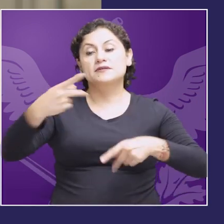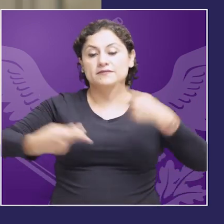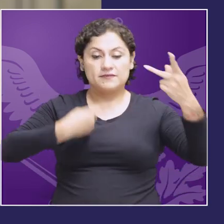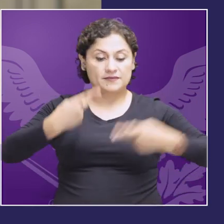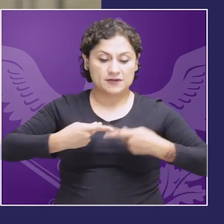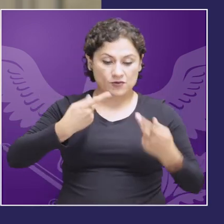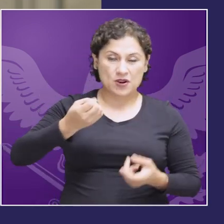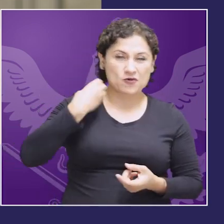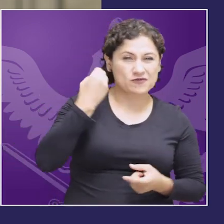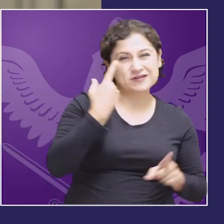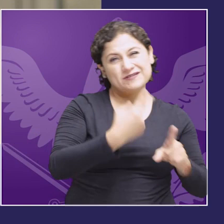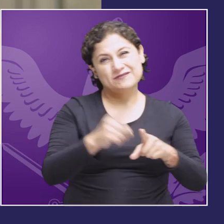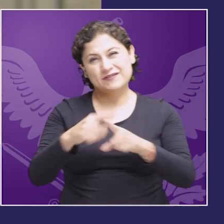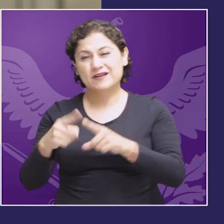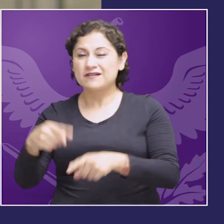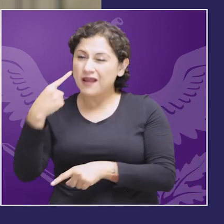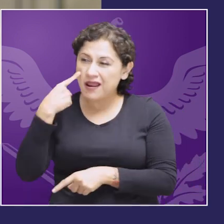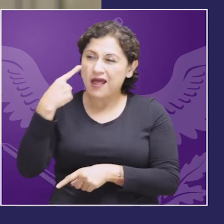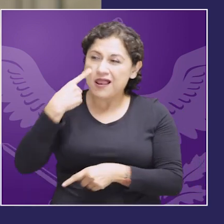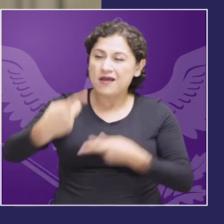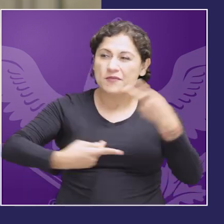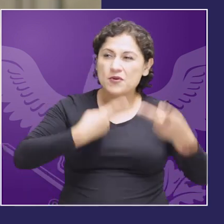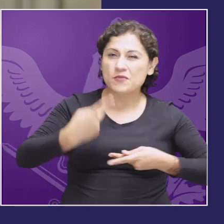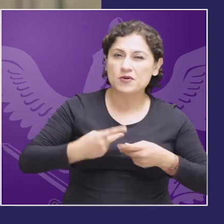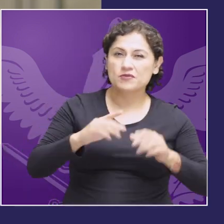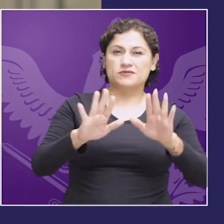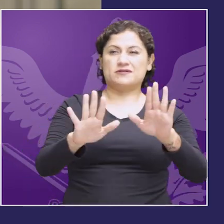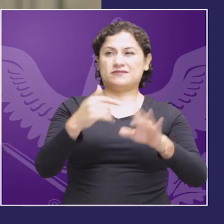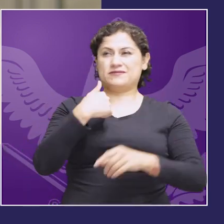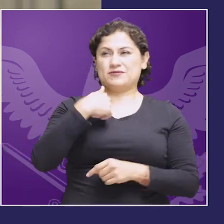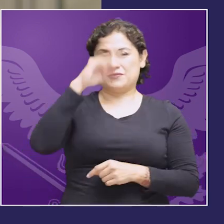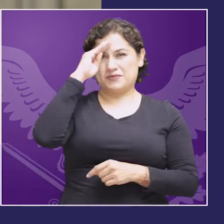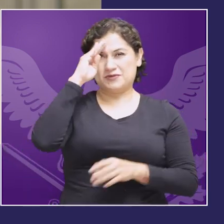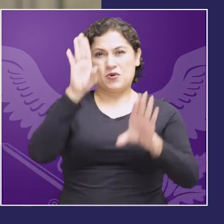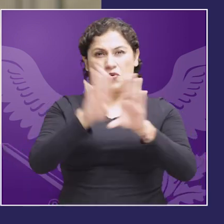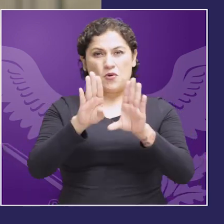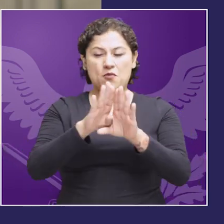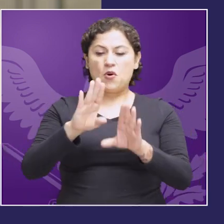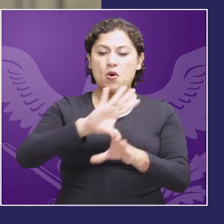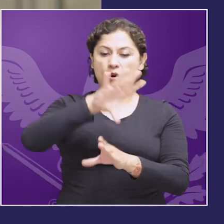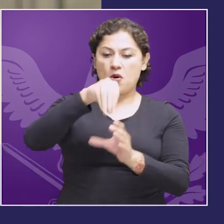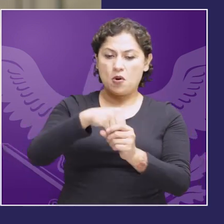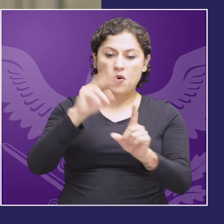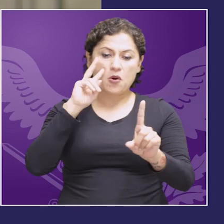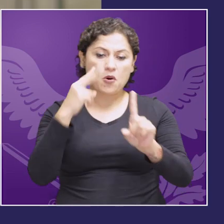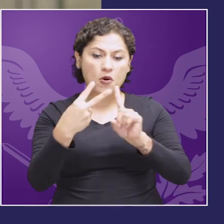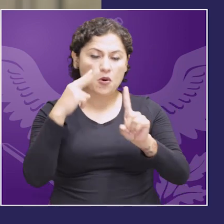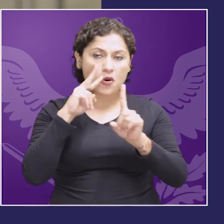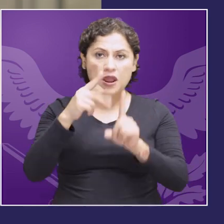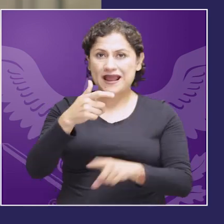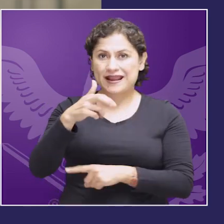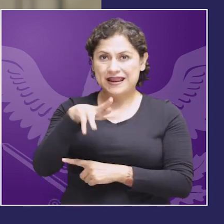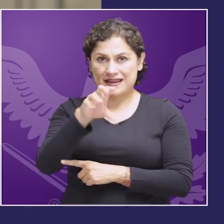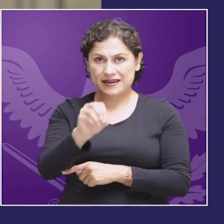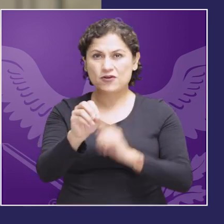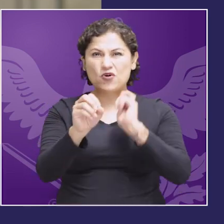porque hay una cuestión, voy a decir algo que a mí siempre me preguntan en las conferencias y eso, y yo lo reitero, pero ¿no será que